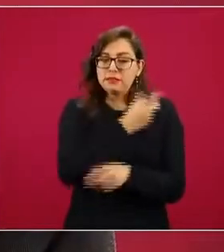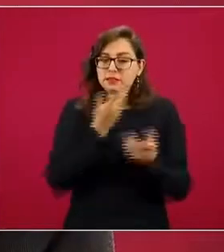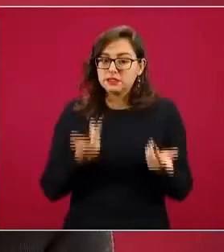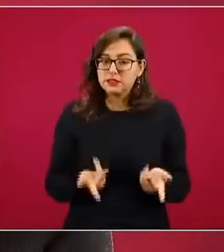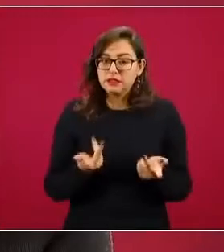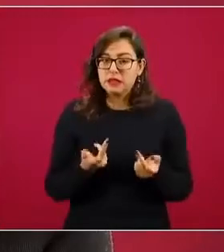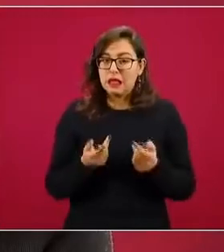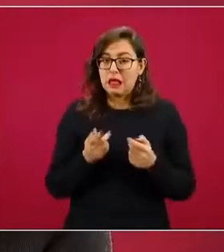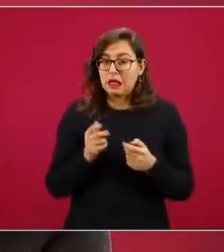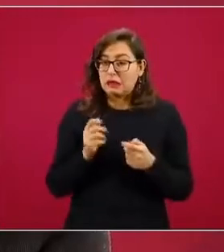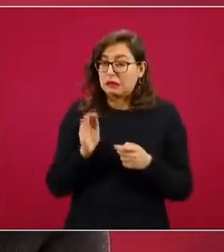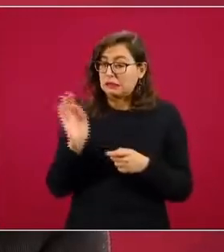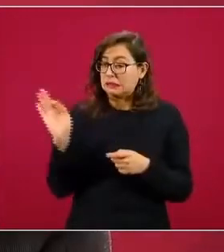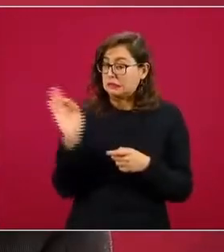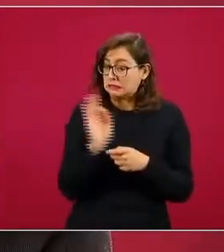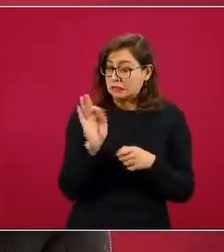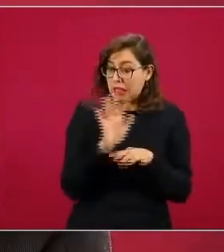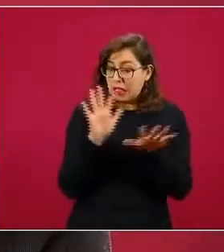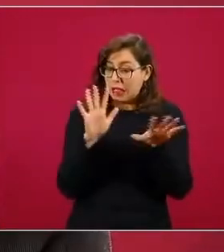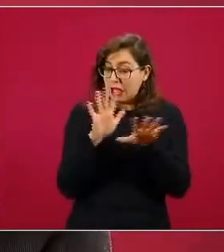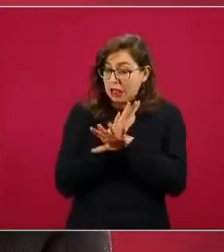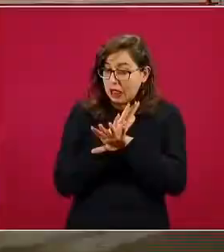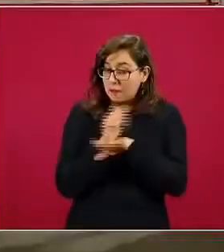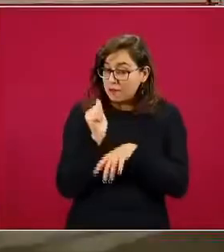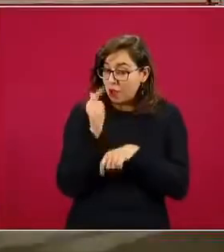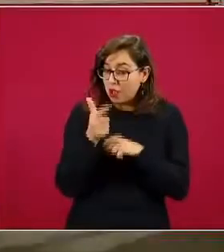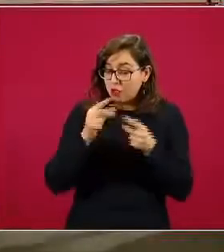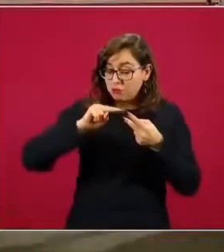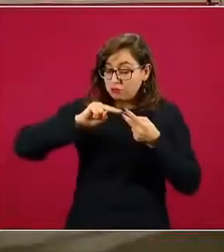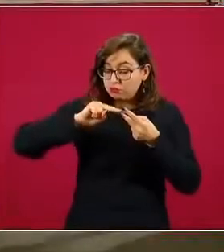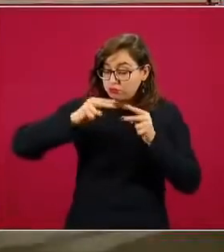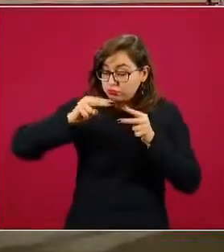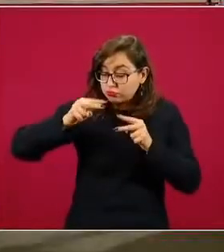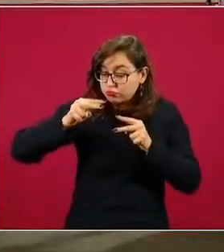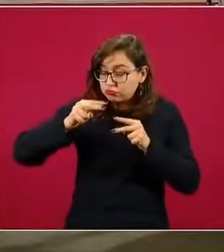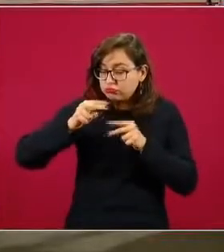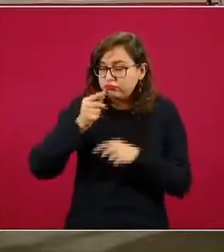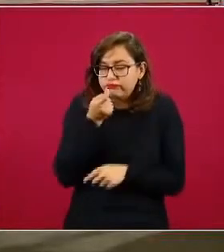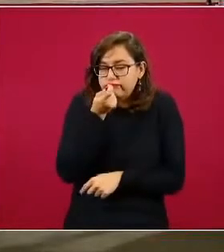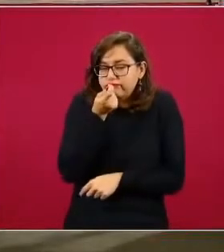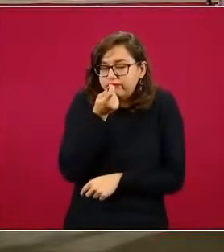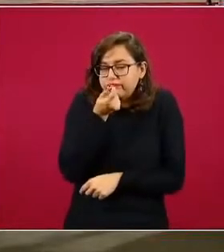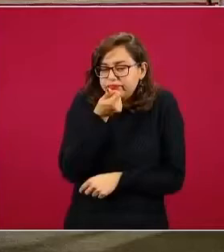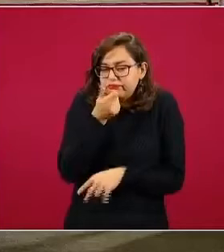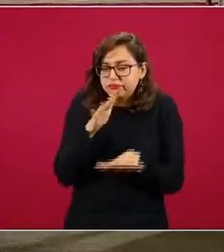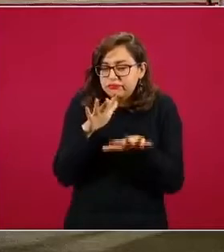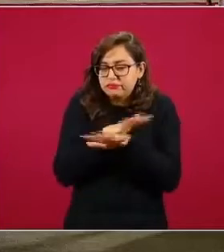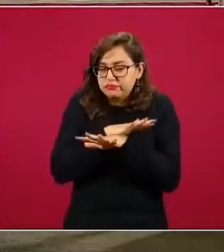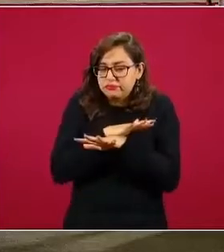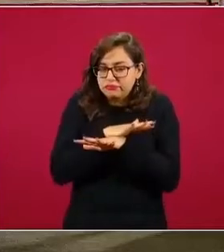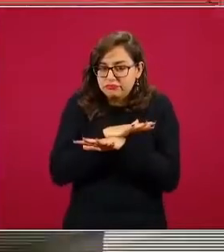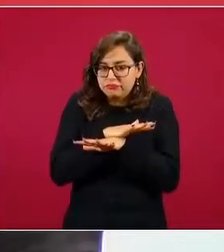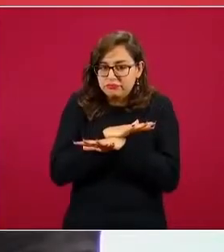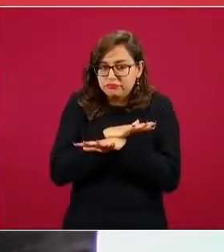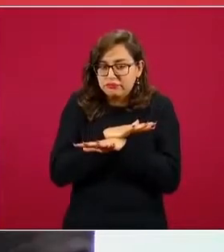diferencia sustancial en alguno de los atributos que le hacen ser